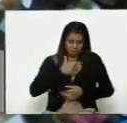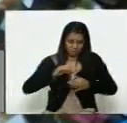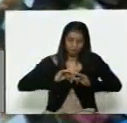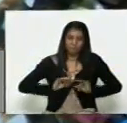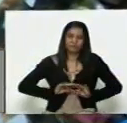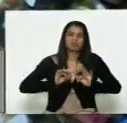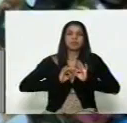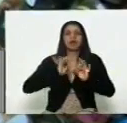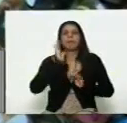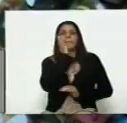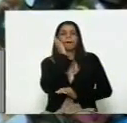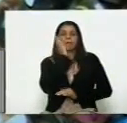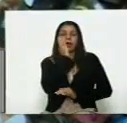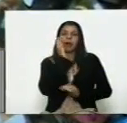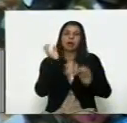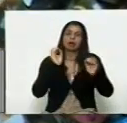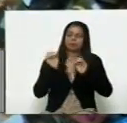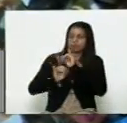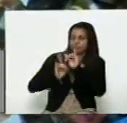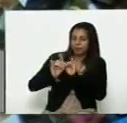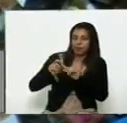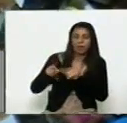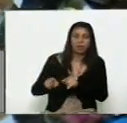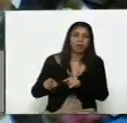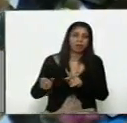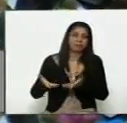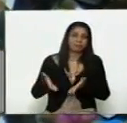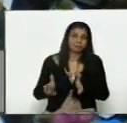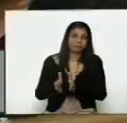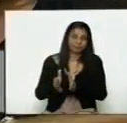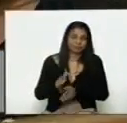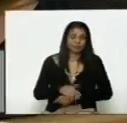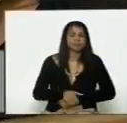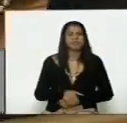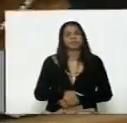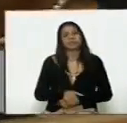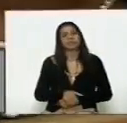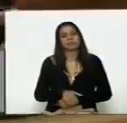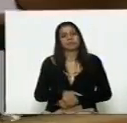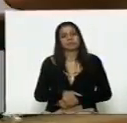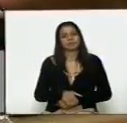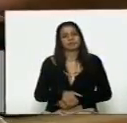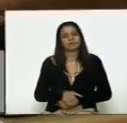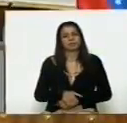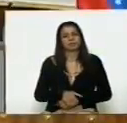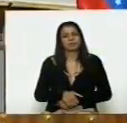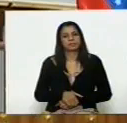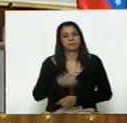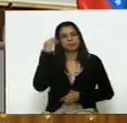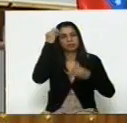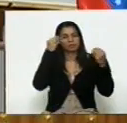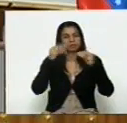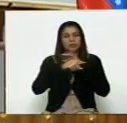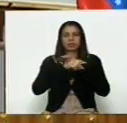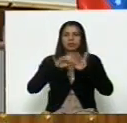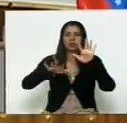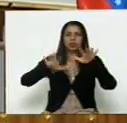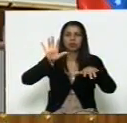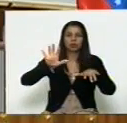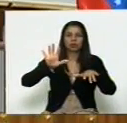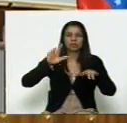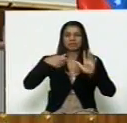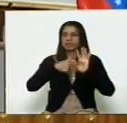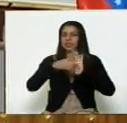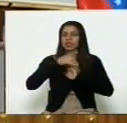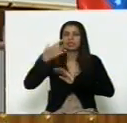las madres, los recién nacidos o recién nacidas. Es todo. En consideración, artículo 15 sobre el